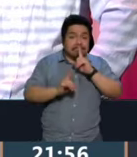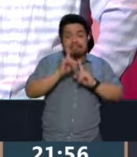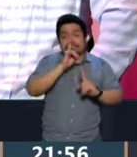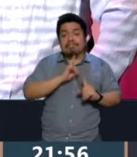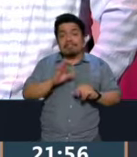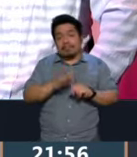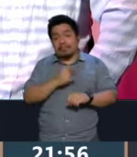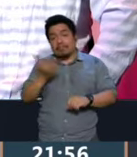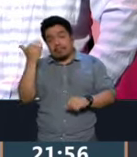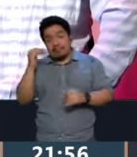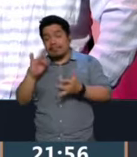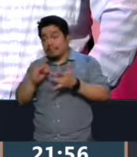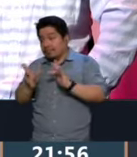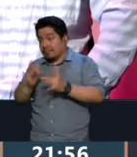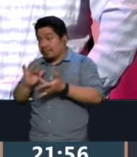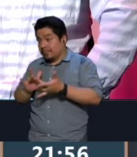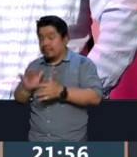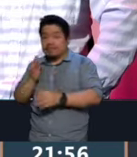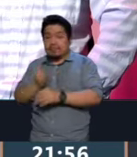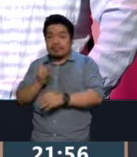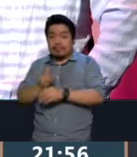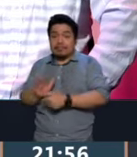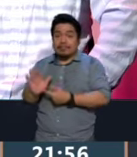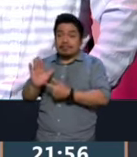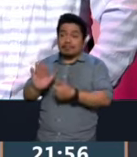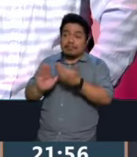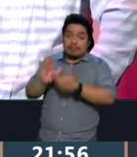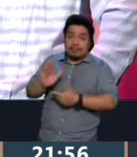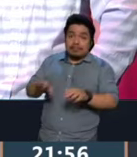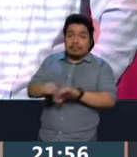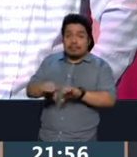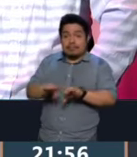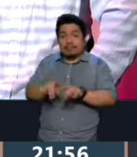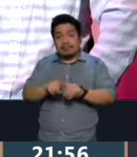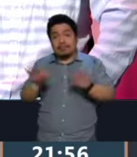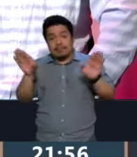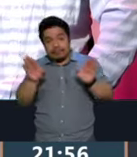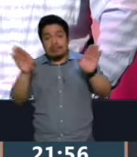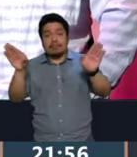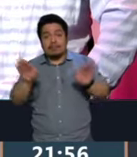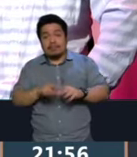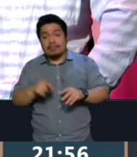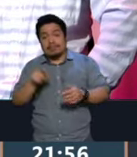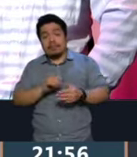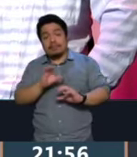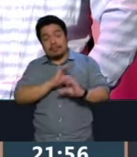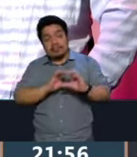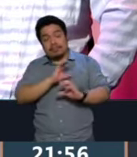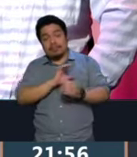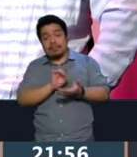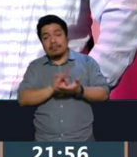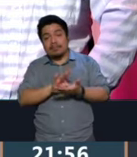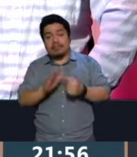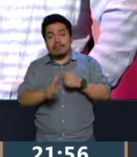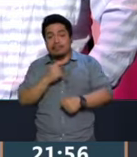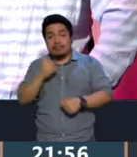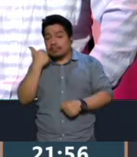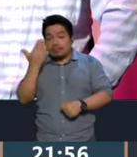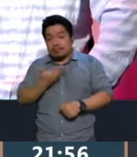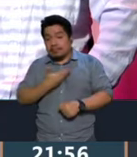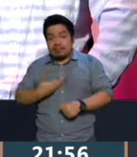benditas redes sociales, y ahorita que ya los evidencian y que ya ven como incluso en los aeropuertos corren a Claudia Sheinbaum porque no la quieren como